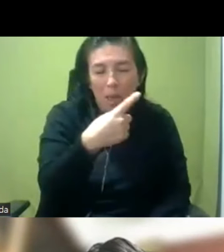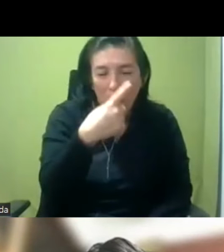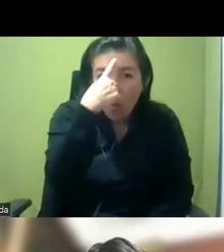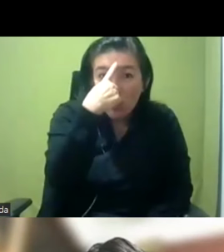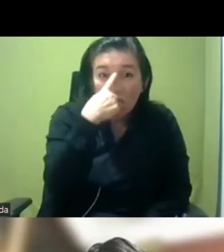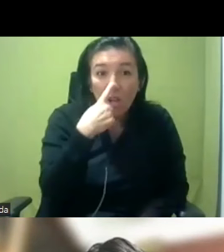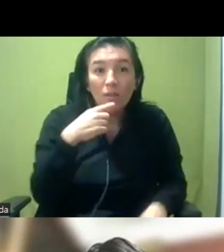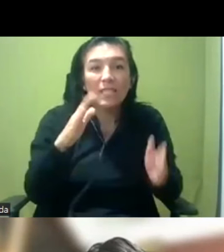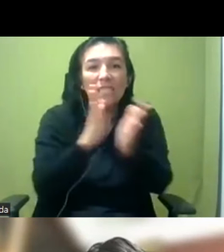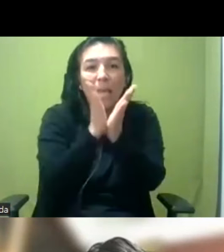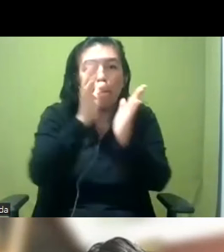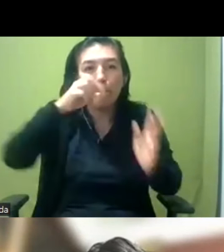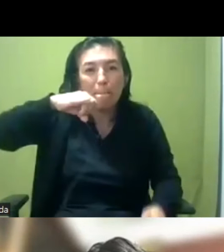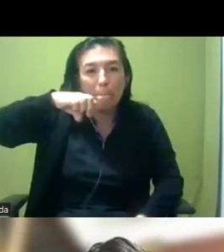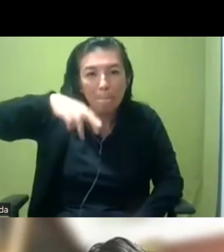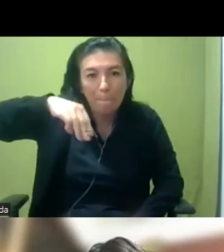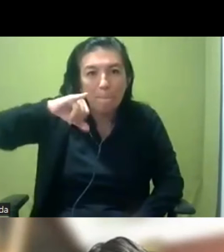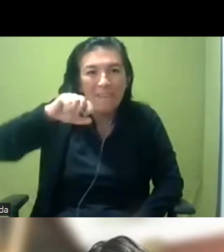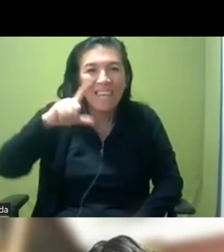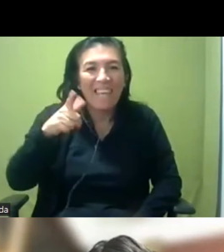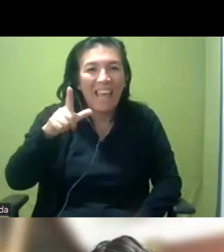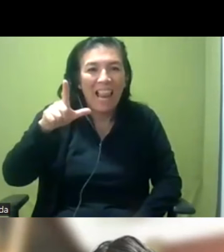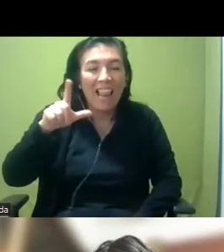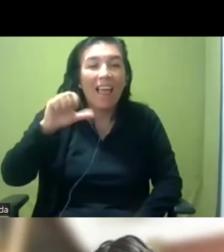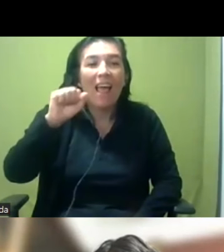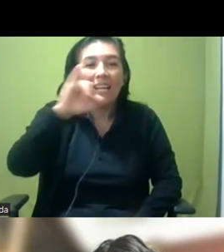la Sí. Universidad de Tarapacá. Y